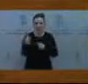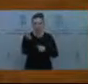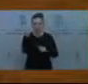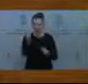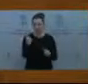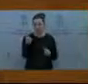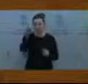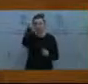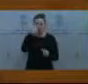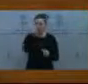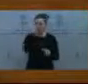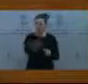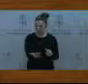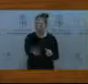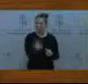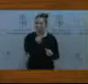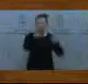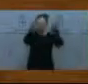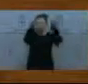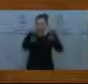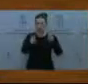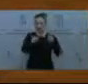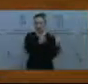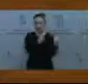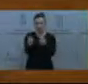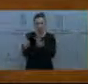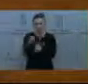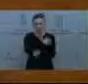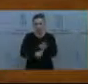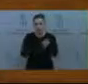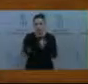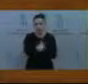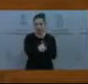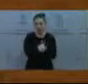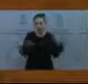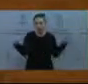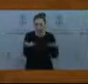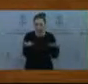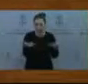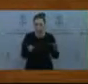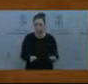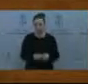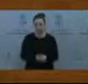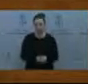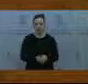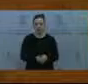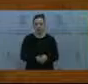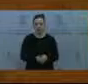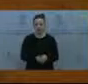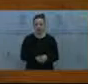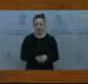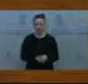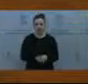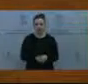temas necesarios, prioritarios y urgentes. Y me van ustedes a permitir que en nombre